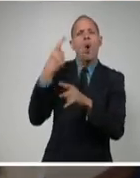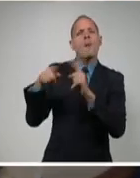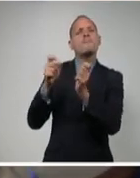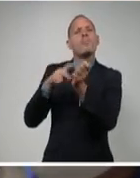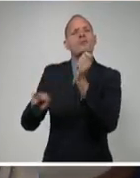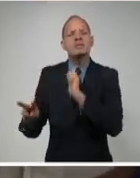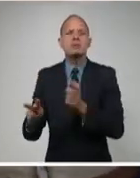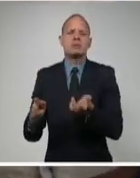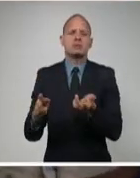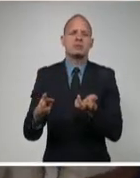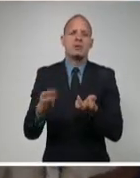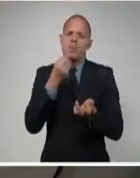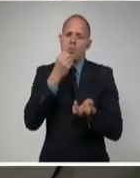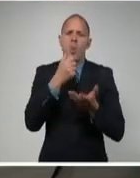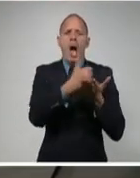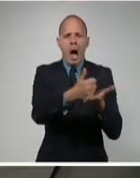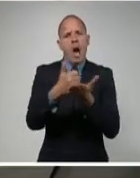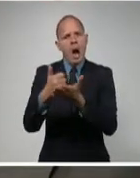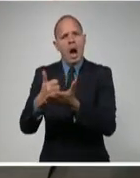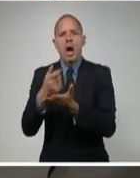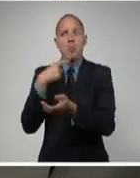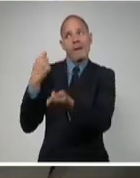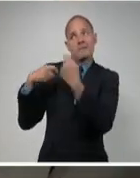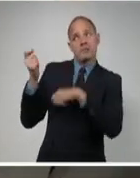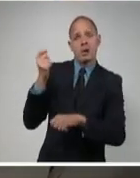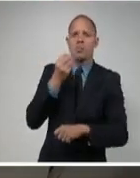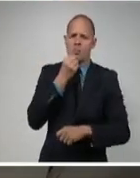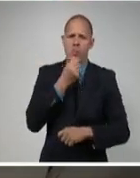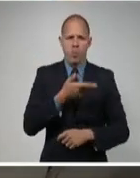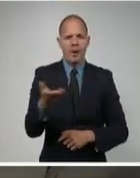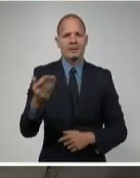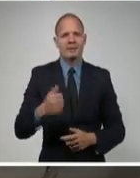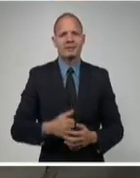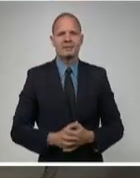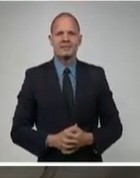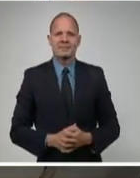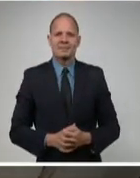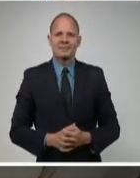Desde Santi Spíritus, Alain Jiménez, Sistema Informativo de la Televisión Cubana.